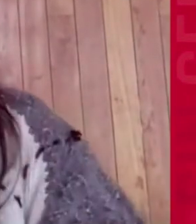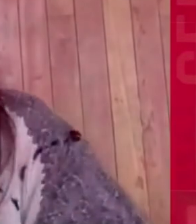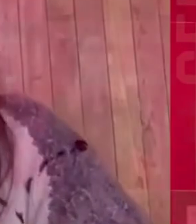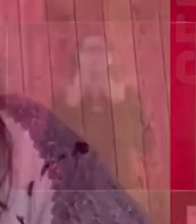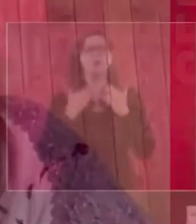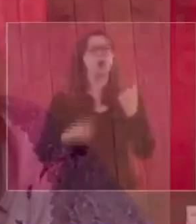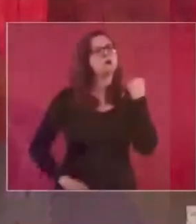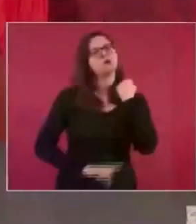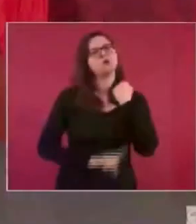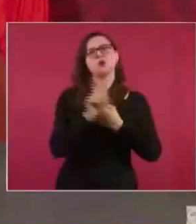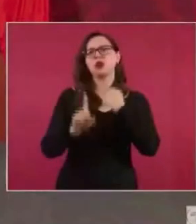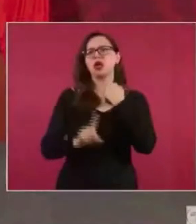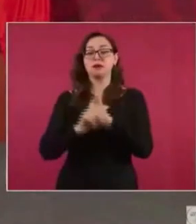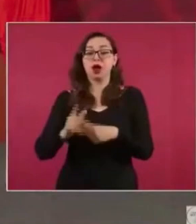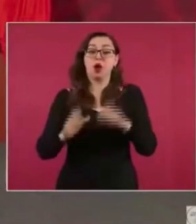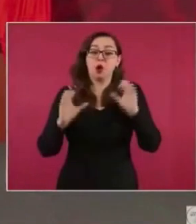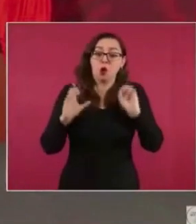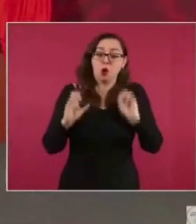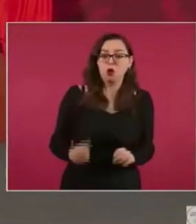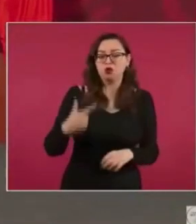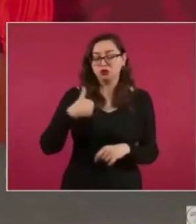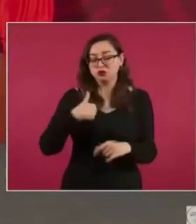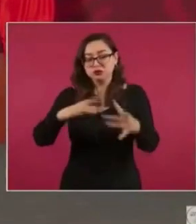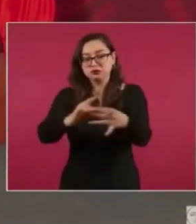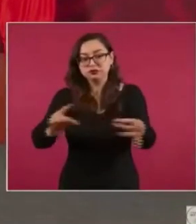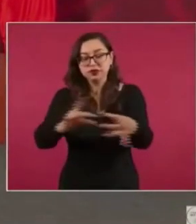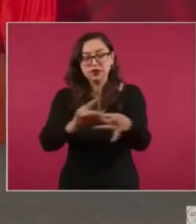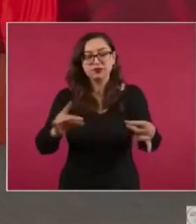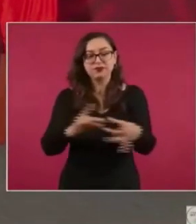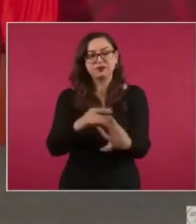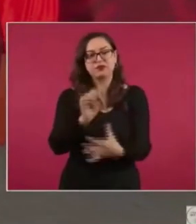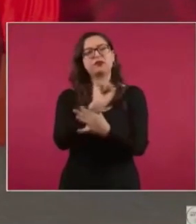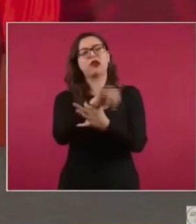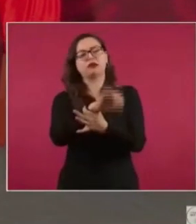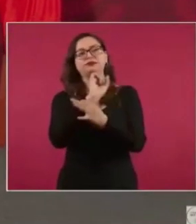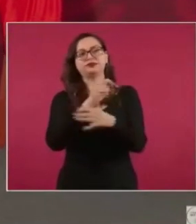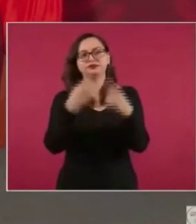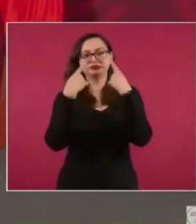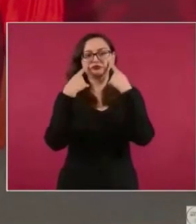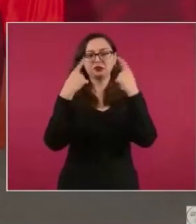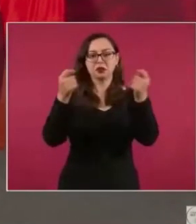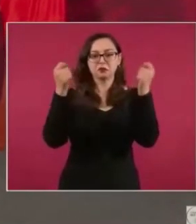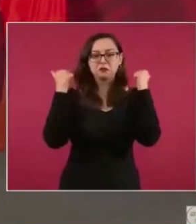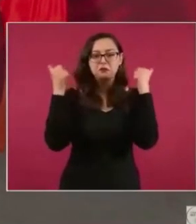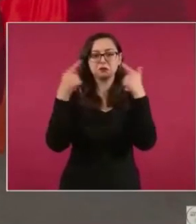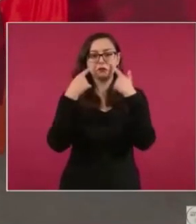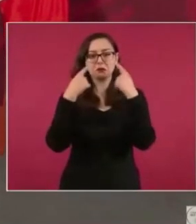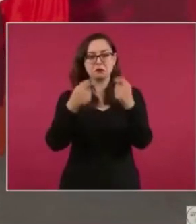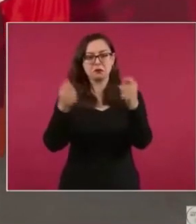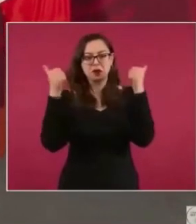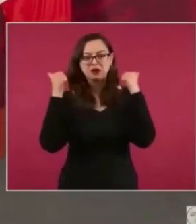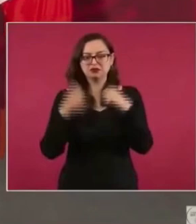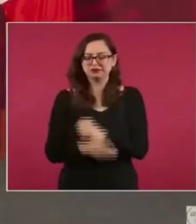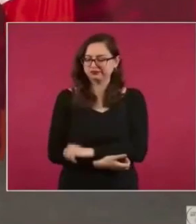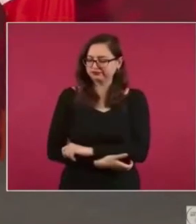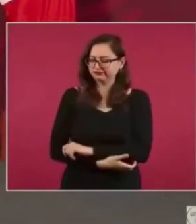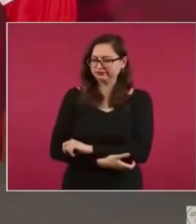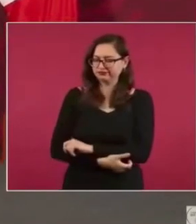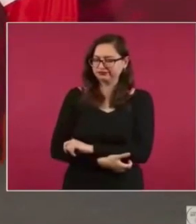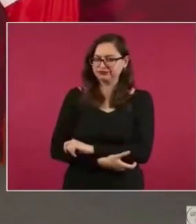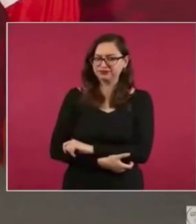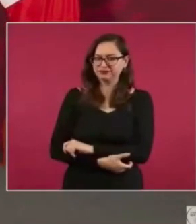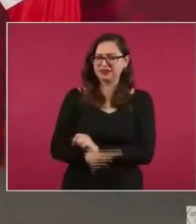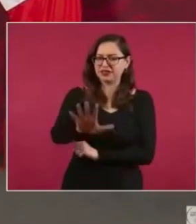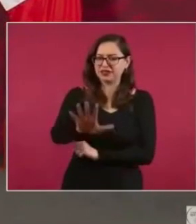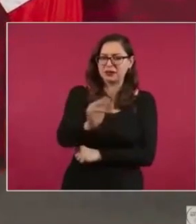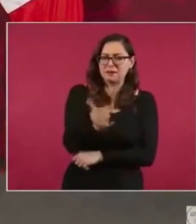que esto suceda. Entonces, pues, como nos queda poco tiempo de nuestro presidente, yo sí creo que sería una gran opción tenerla de